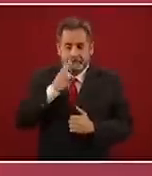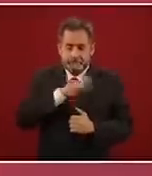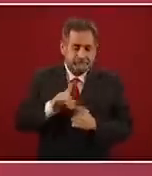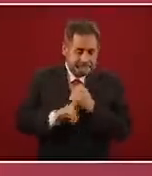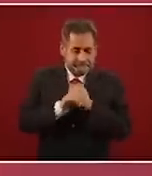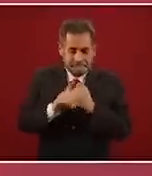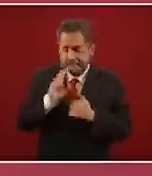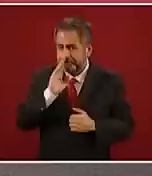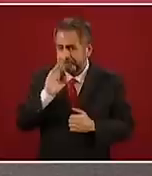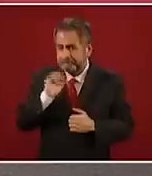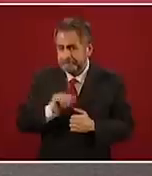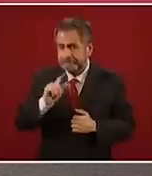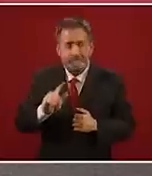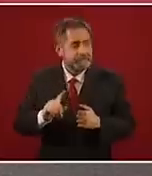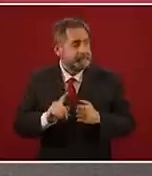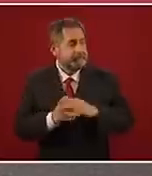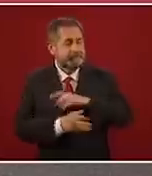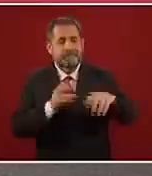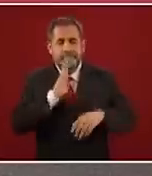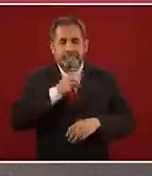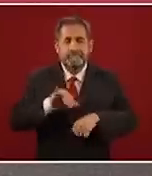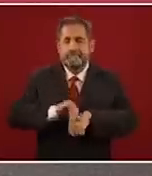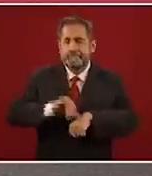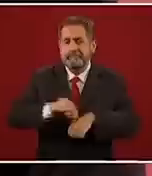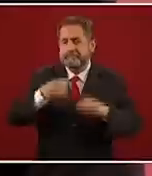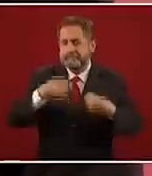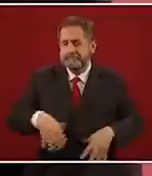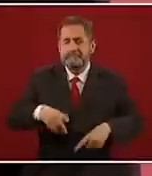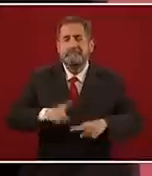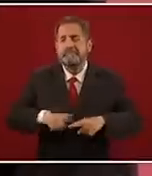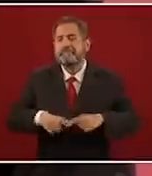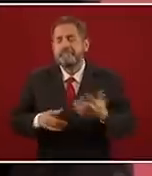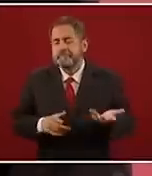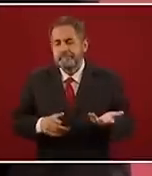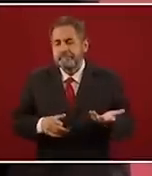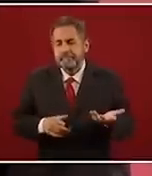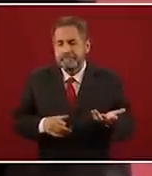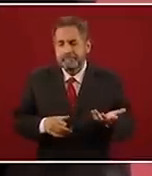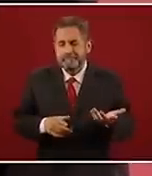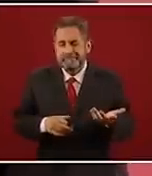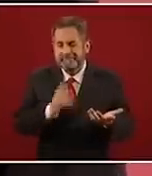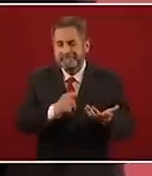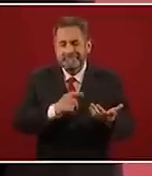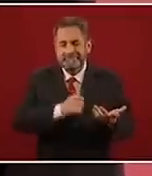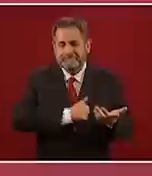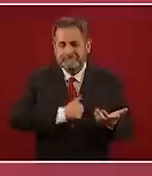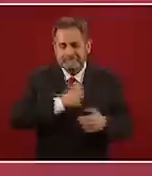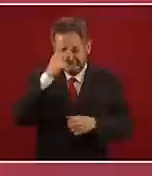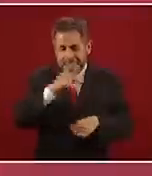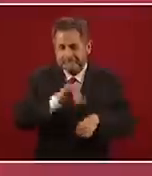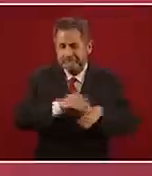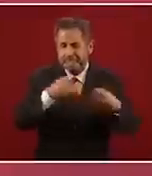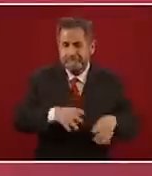aqueja a la nación, o lo que más ha dañado a México, no